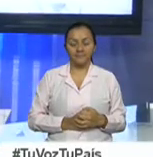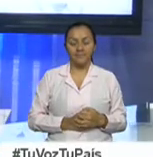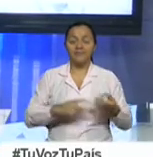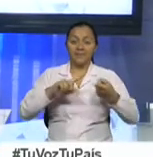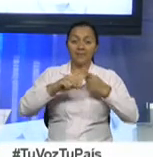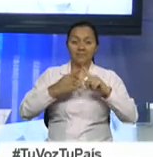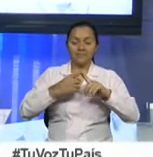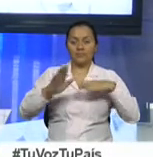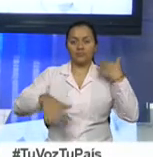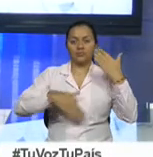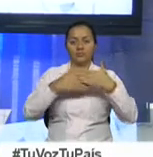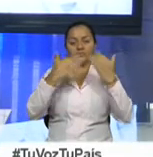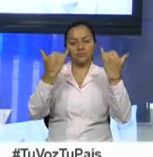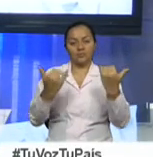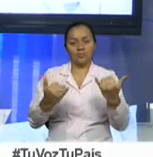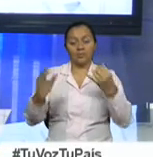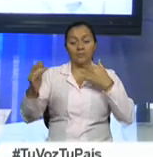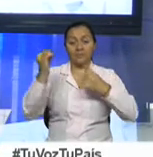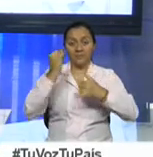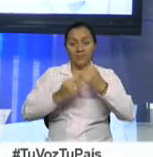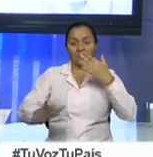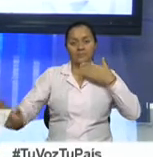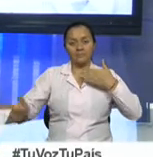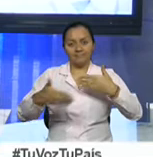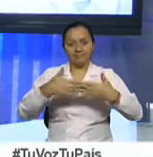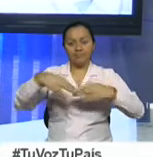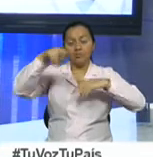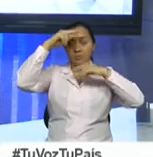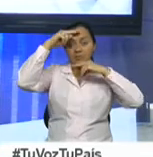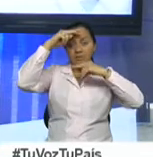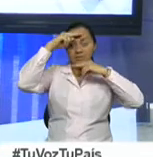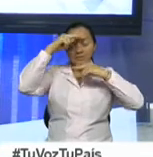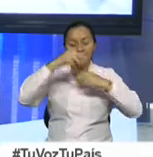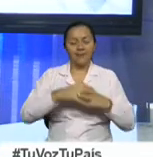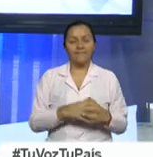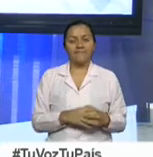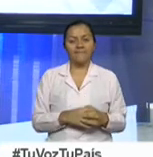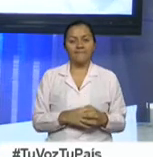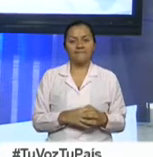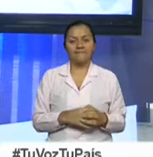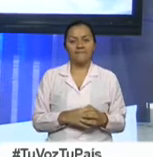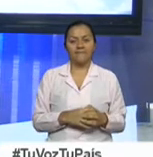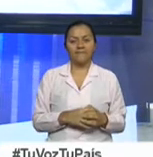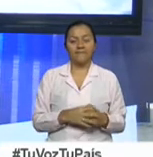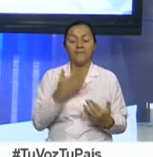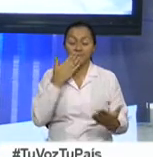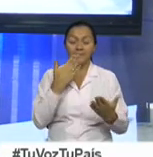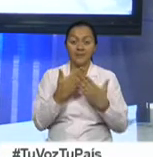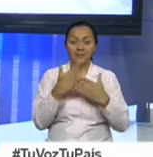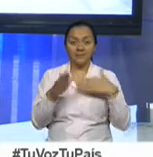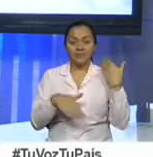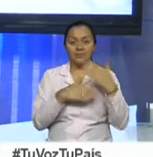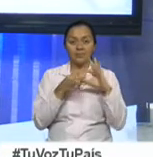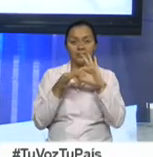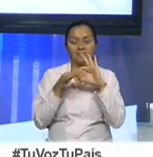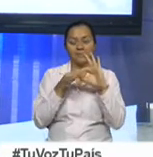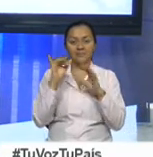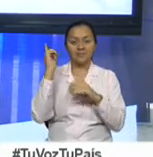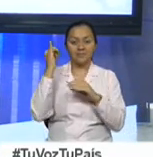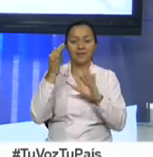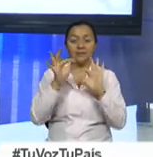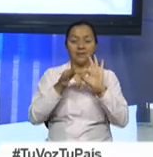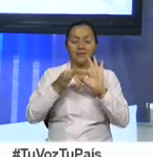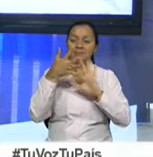Amigos, amigas, de esta manera llegamos a la parte final de la emisión central de su noticiero ciudadano. Agradecemos a nuestra compañera Yajaira Escudero,